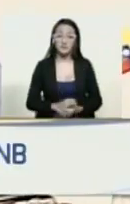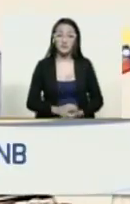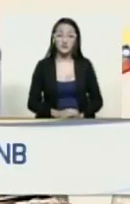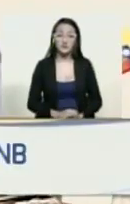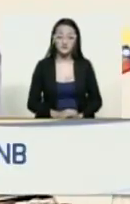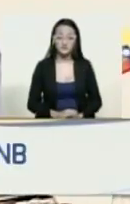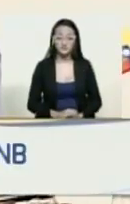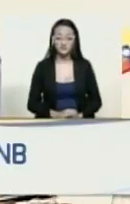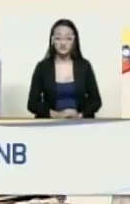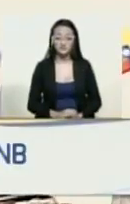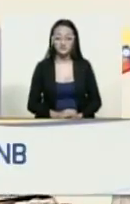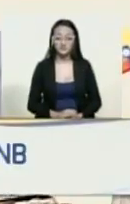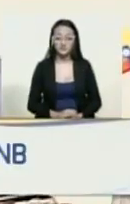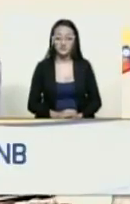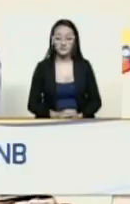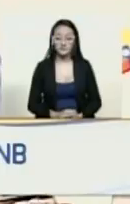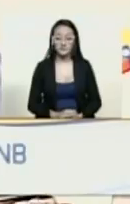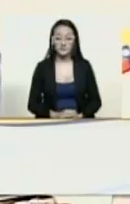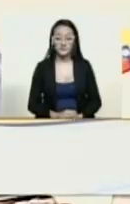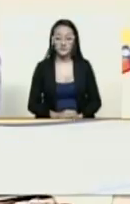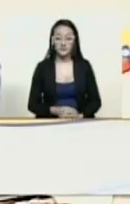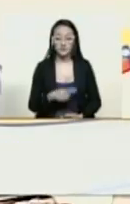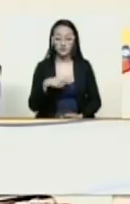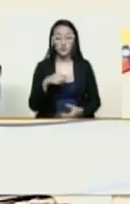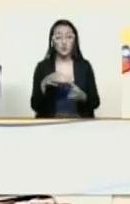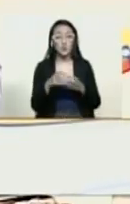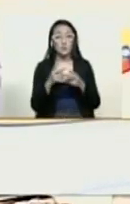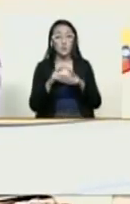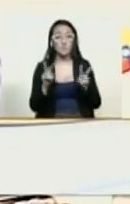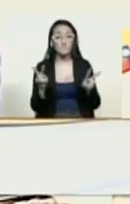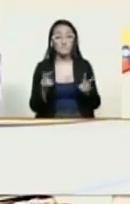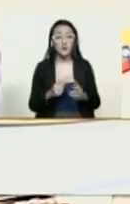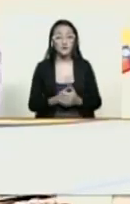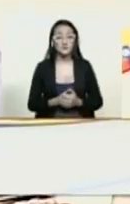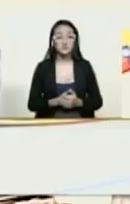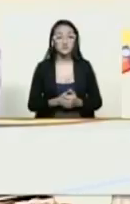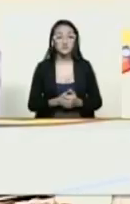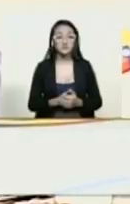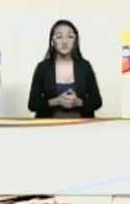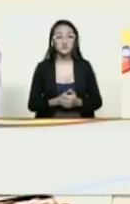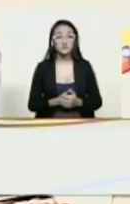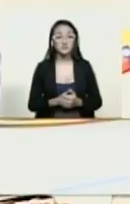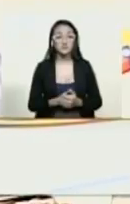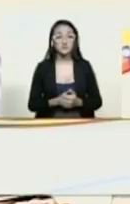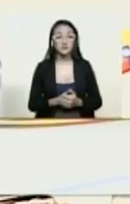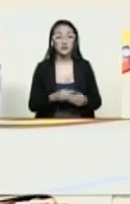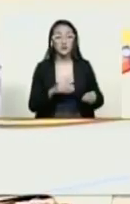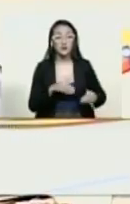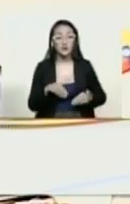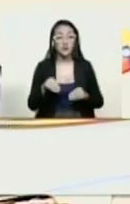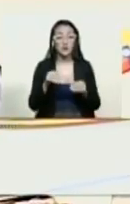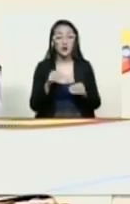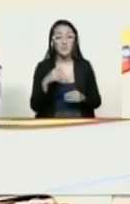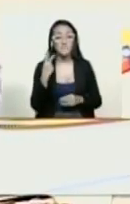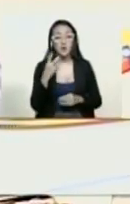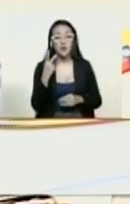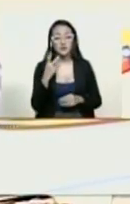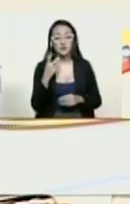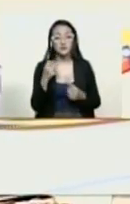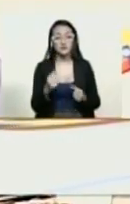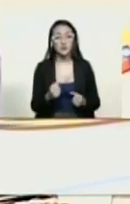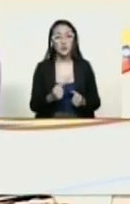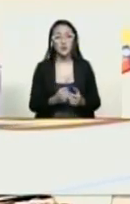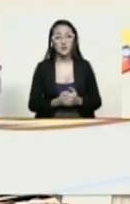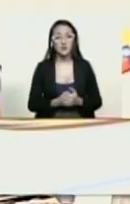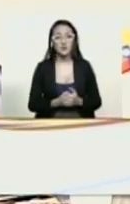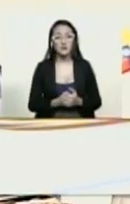que nosotros estamos transversalizando los cuadrantes de paz como la columna territorial política de seguridad ciudadana